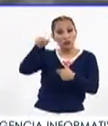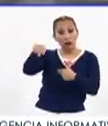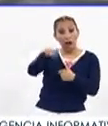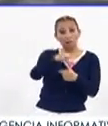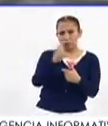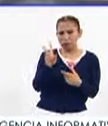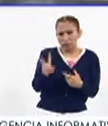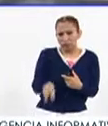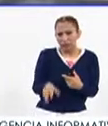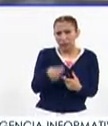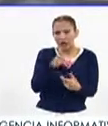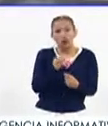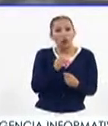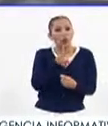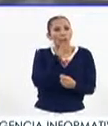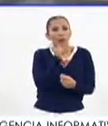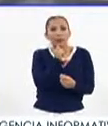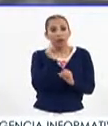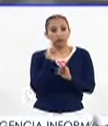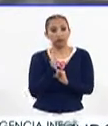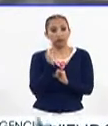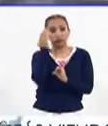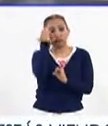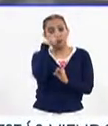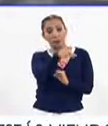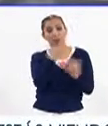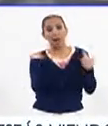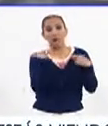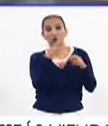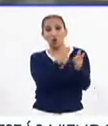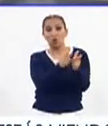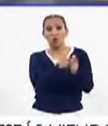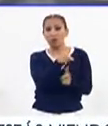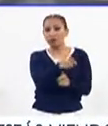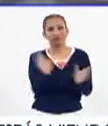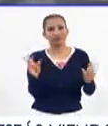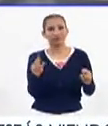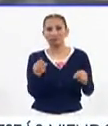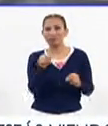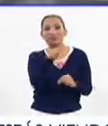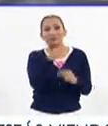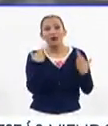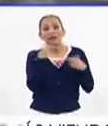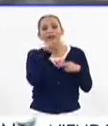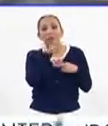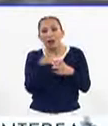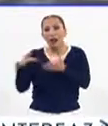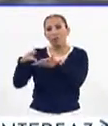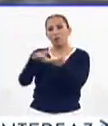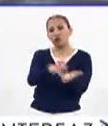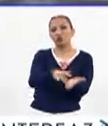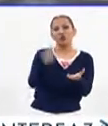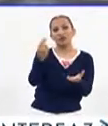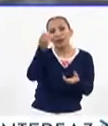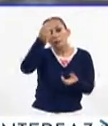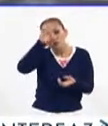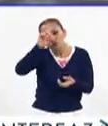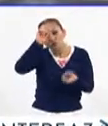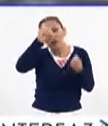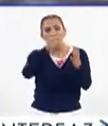también es cierto que no se puede encargar todo al maestro de grupo. Claro. El maestro de grupo requiere también apoyo, requiere